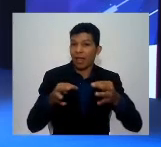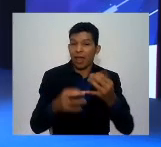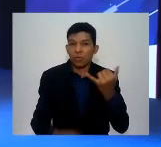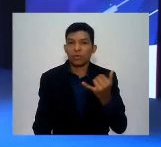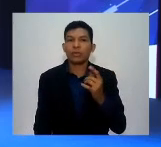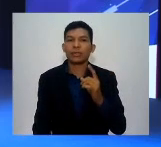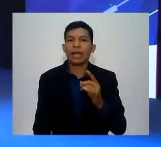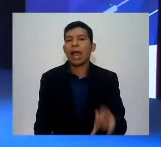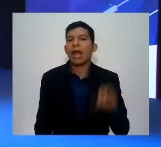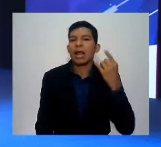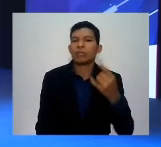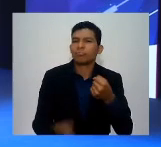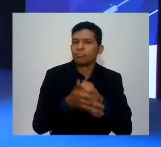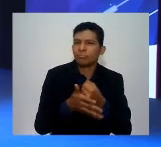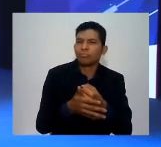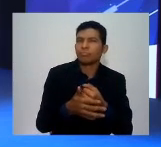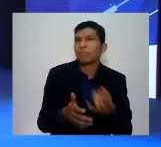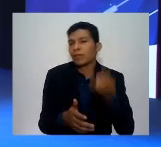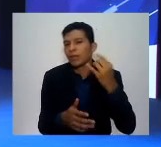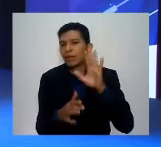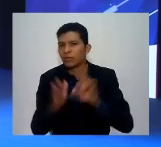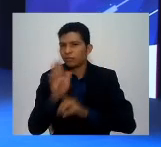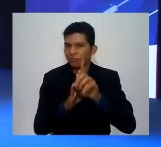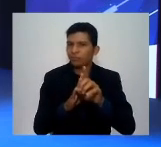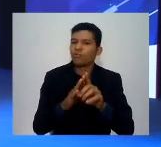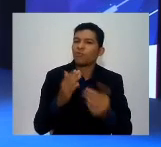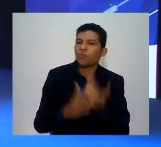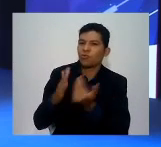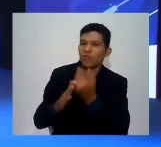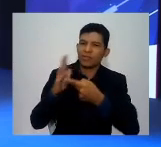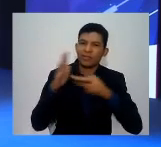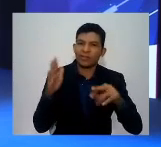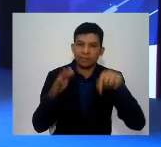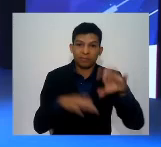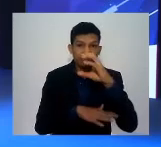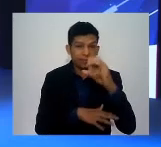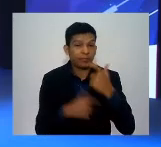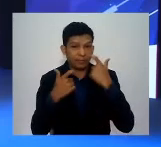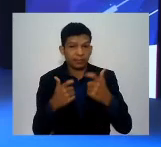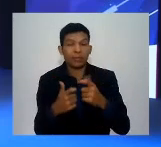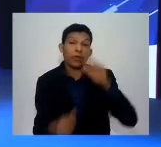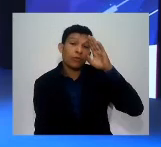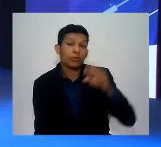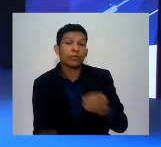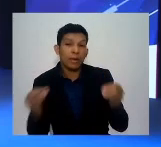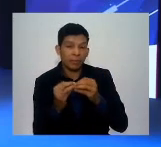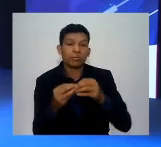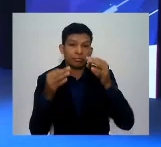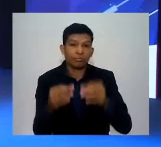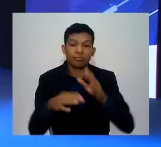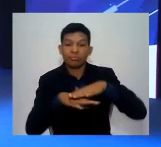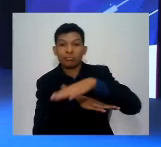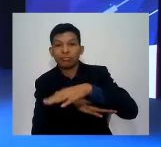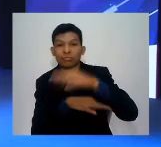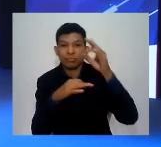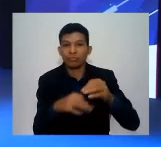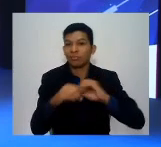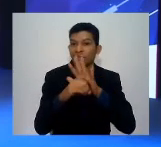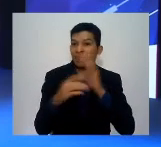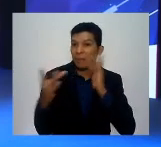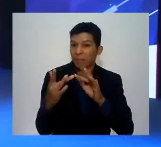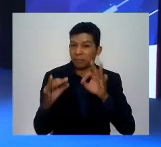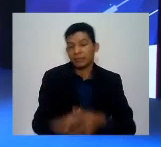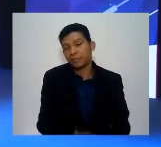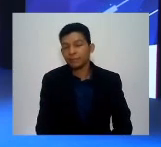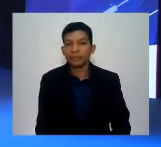hacer ventiladores, no sé, con bombas en Pertex, con cáscaras de papa, con qué sé yo. Resulta que no es tan fácil